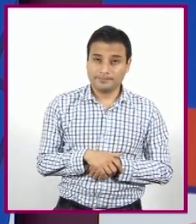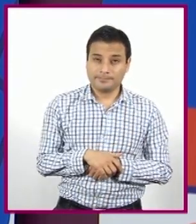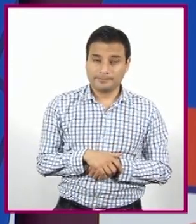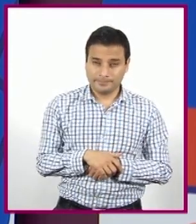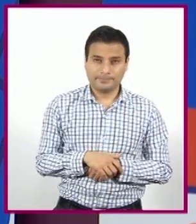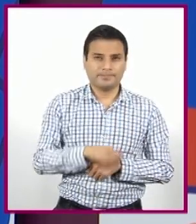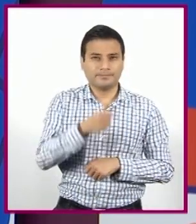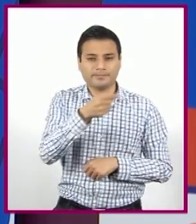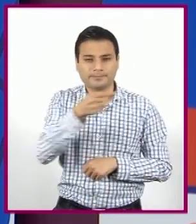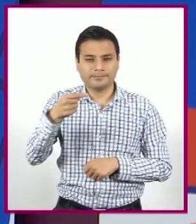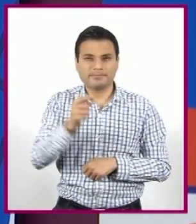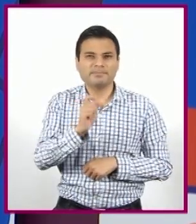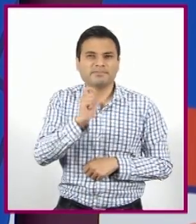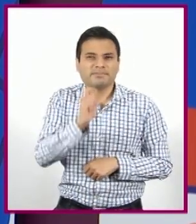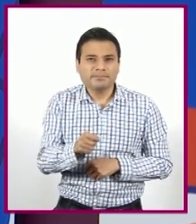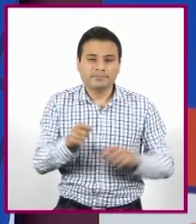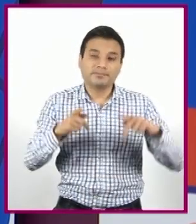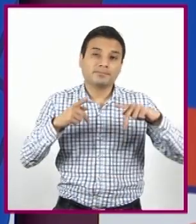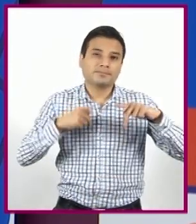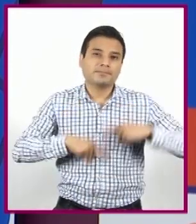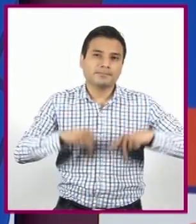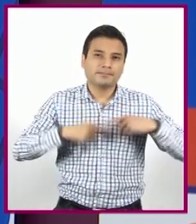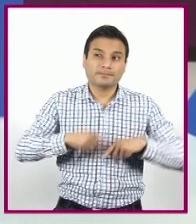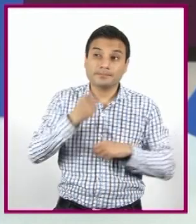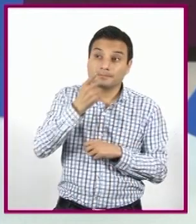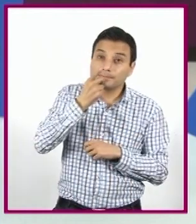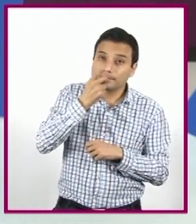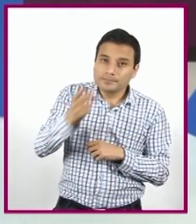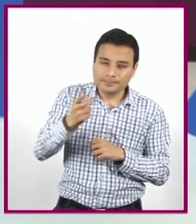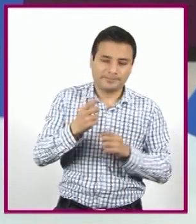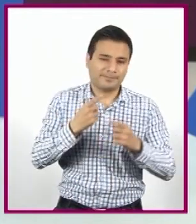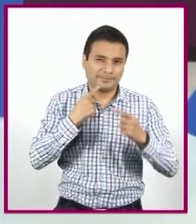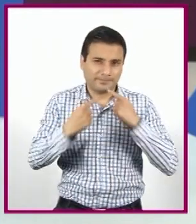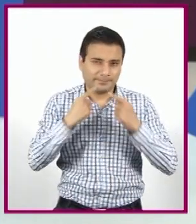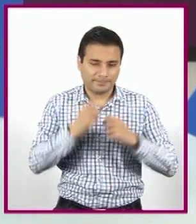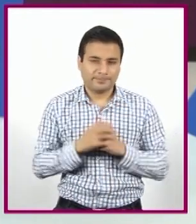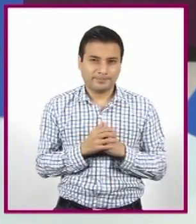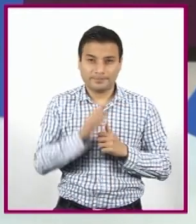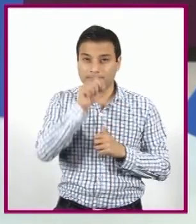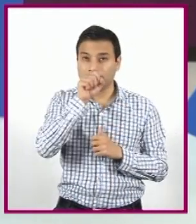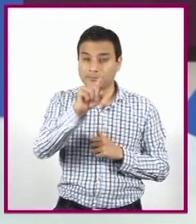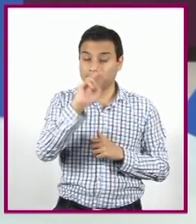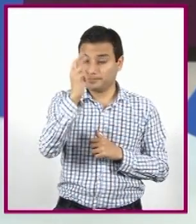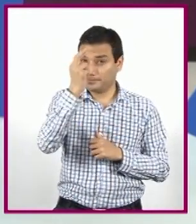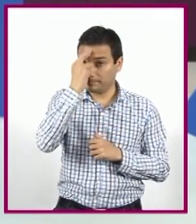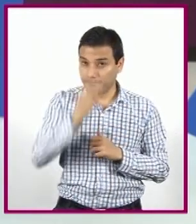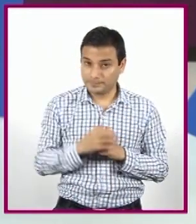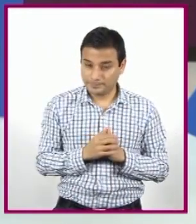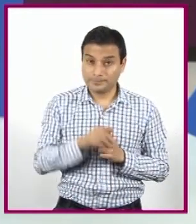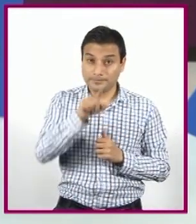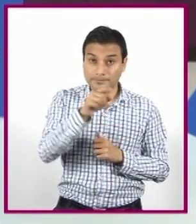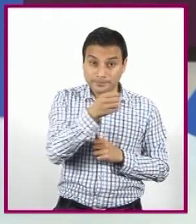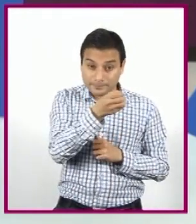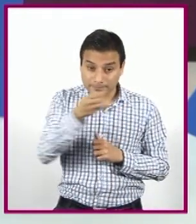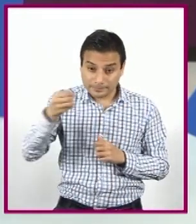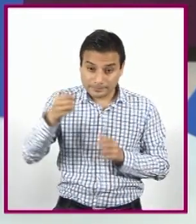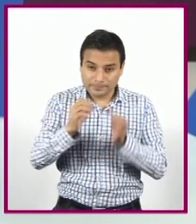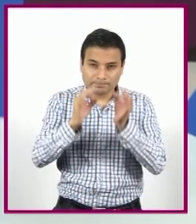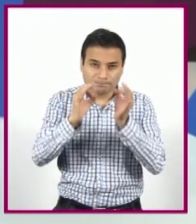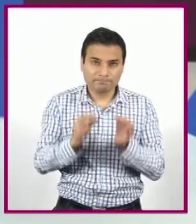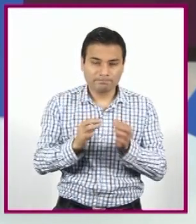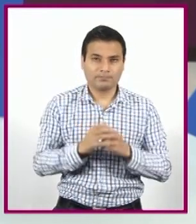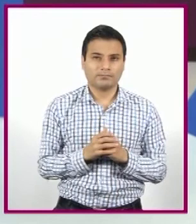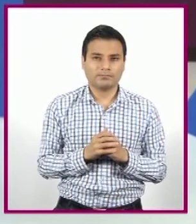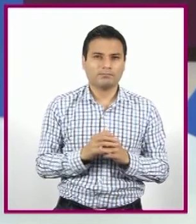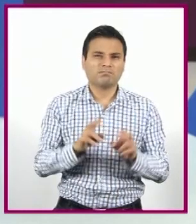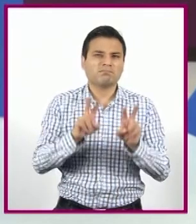guión largo para introducir los diálogos. También consideren la organización del texto. ¿Cómo se encuentra